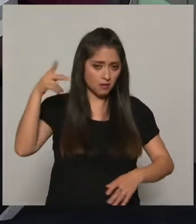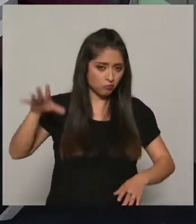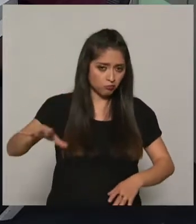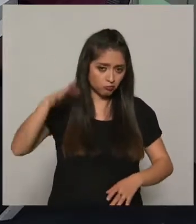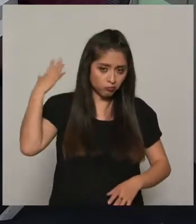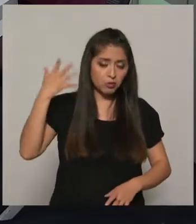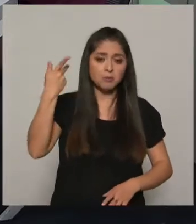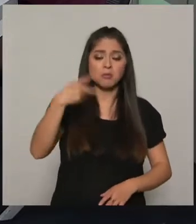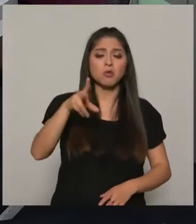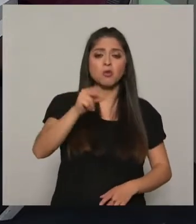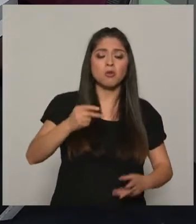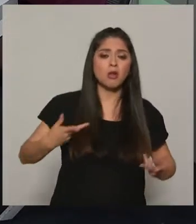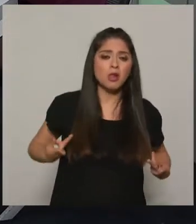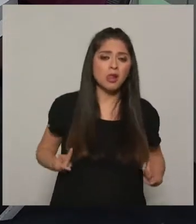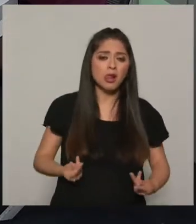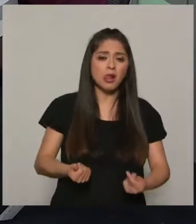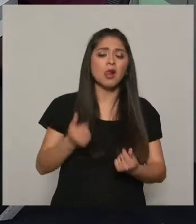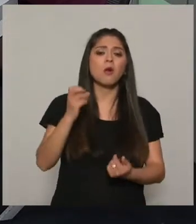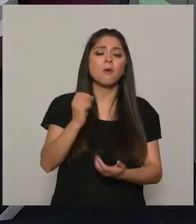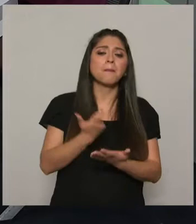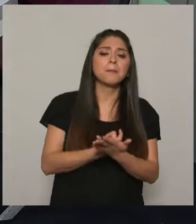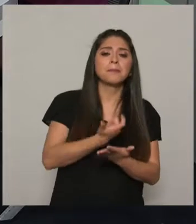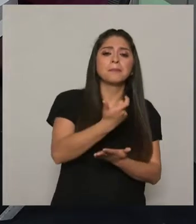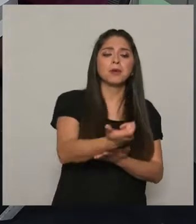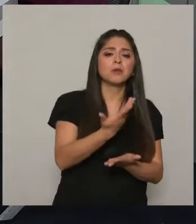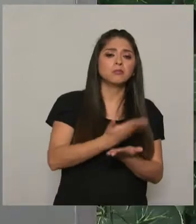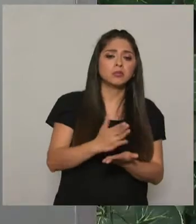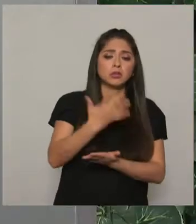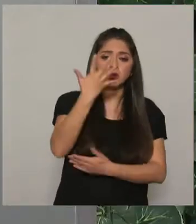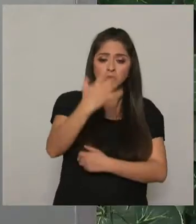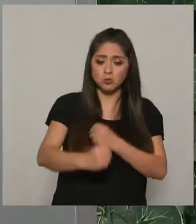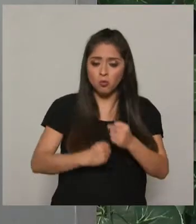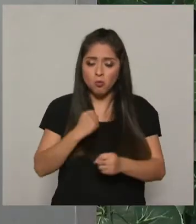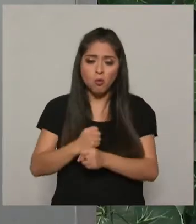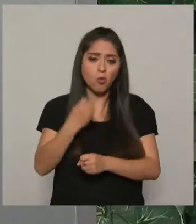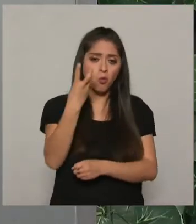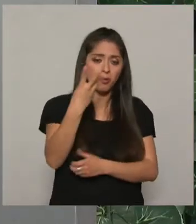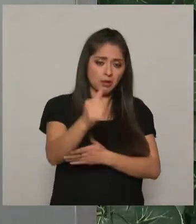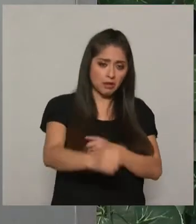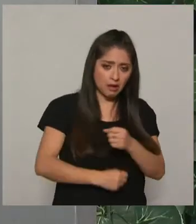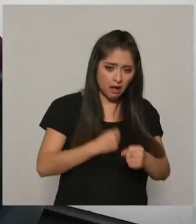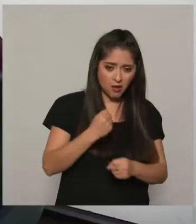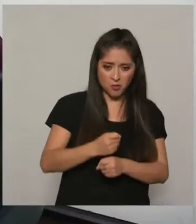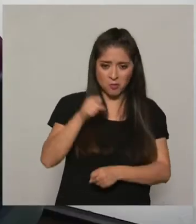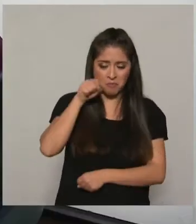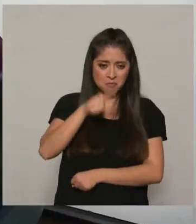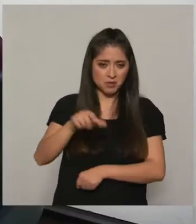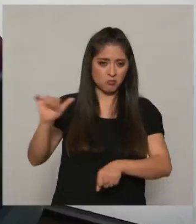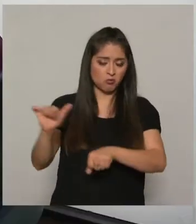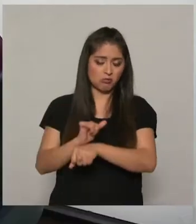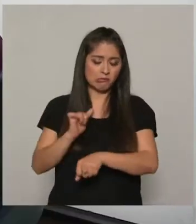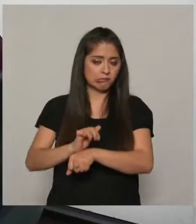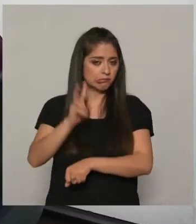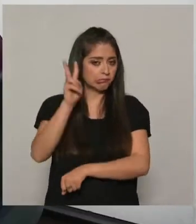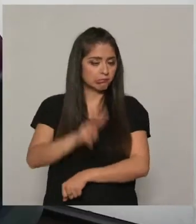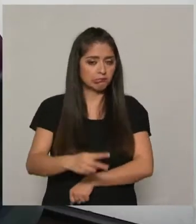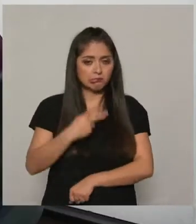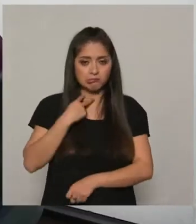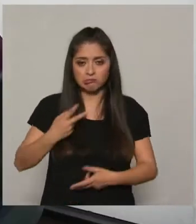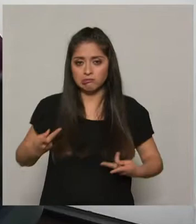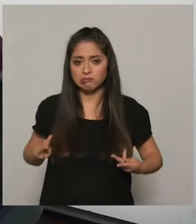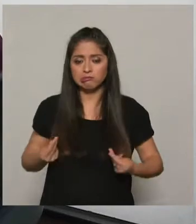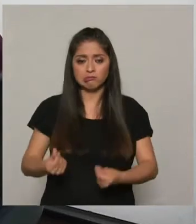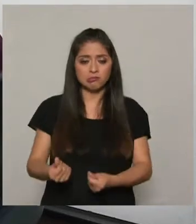sin gastar o tener un enganche a 5 años o a 3 años con estas compañías automotrices que están operando en